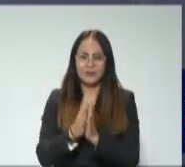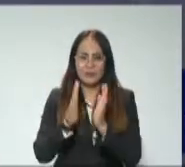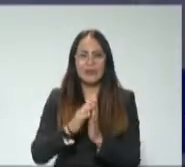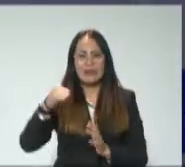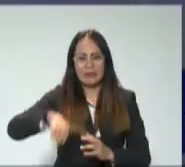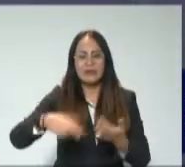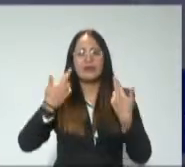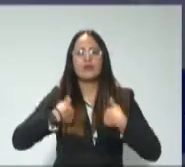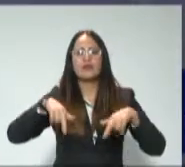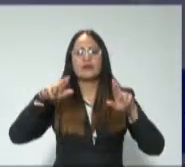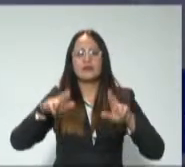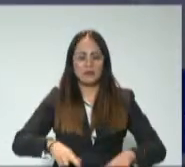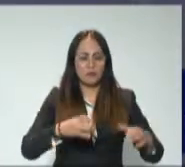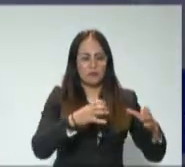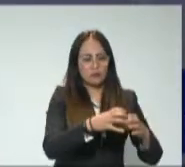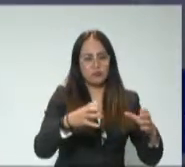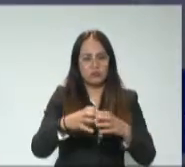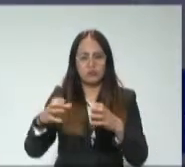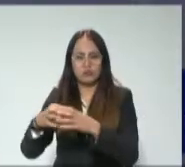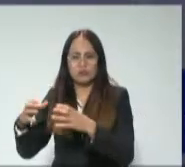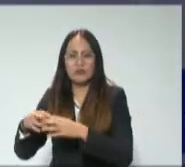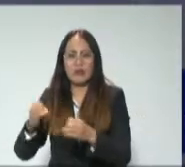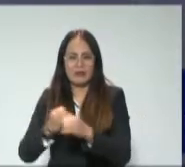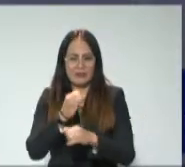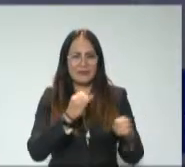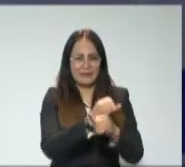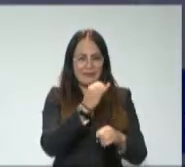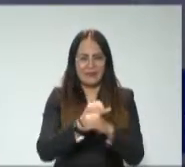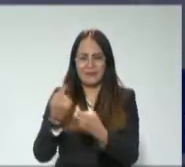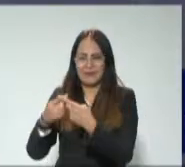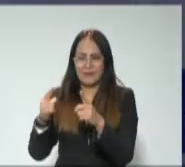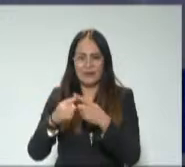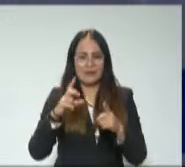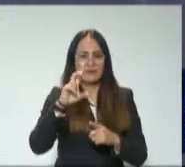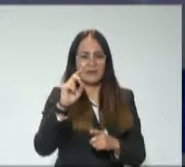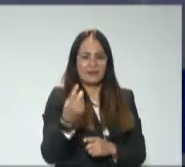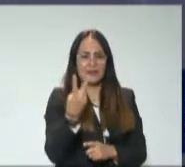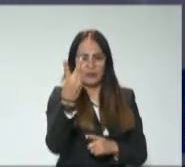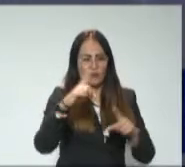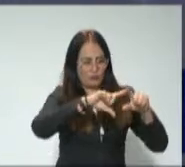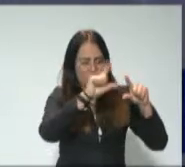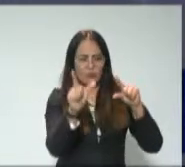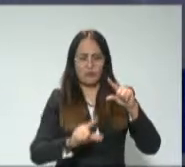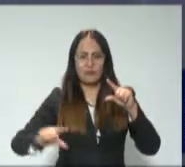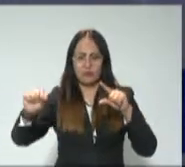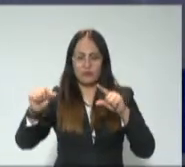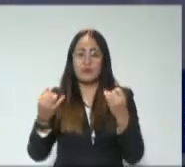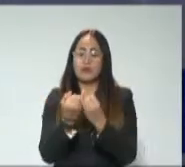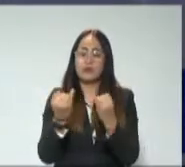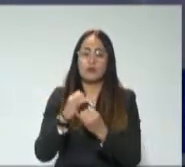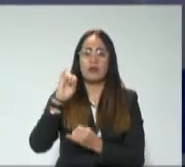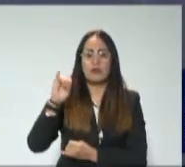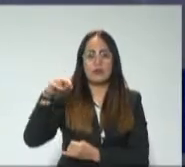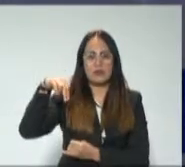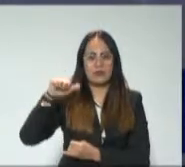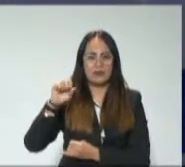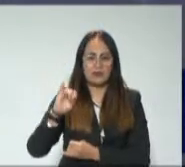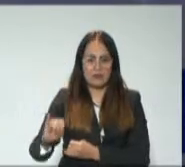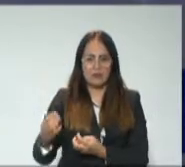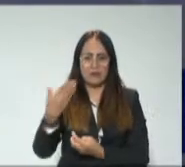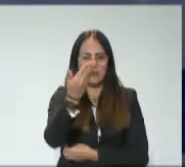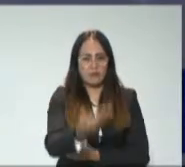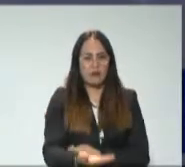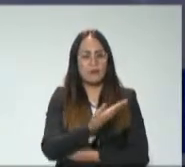representación de los organismos garantes de las 32 entidades federativas Agradezco al inay y al comisionado